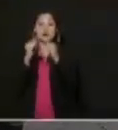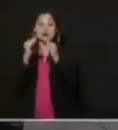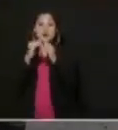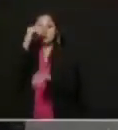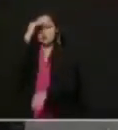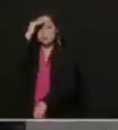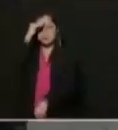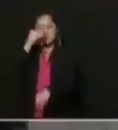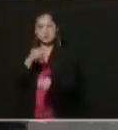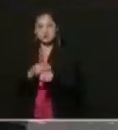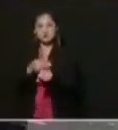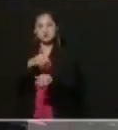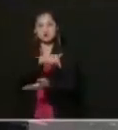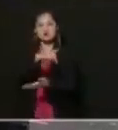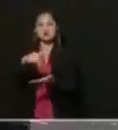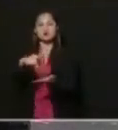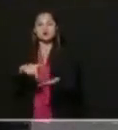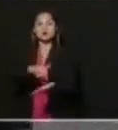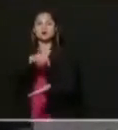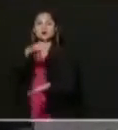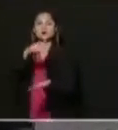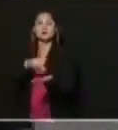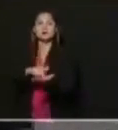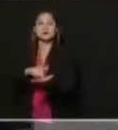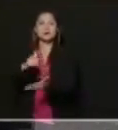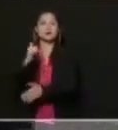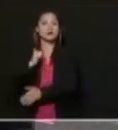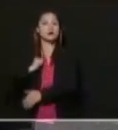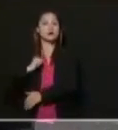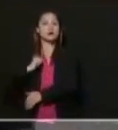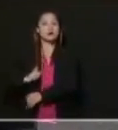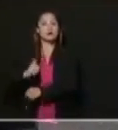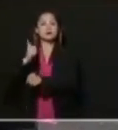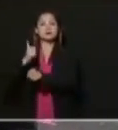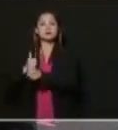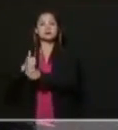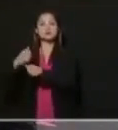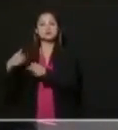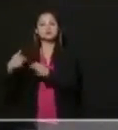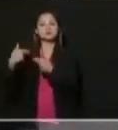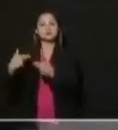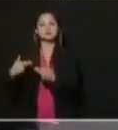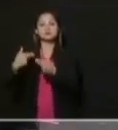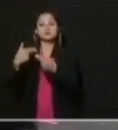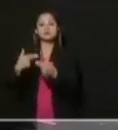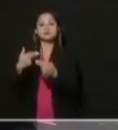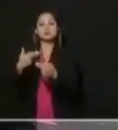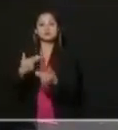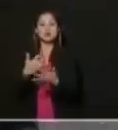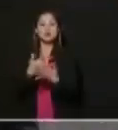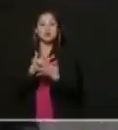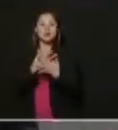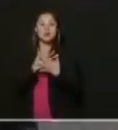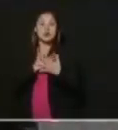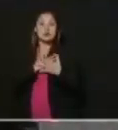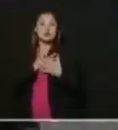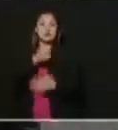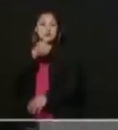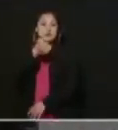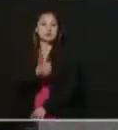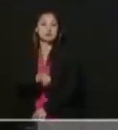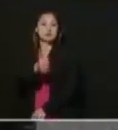de la memoria. Lugar de los ancestros. Con amor te saludamos.